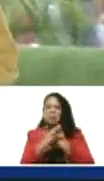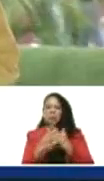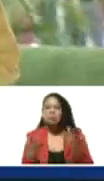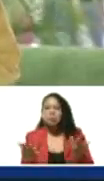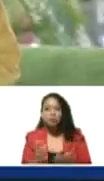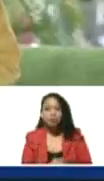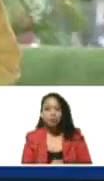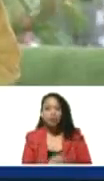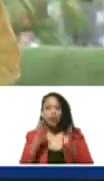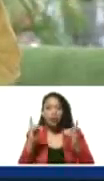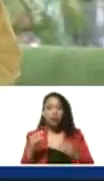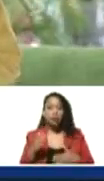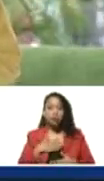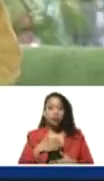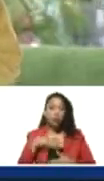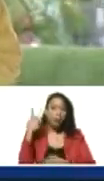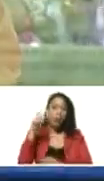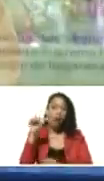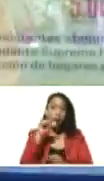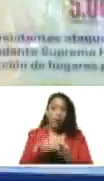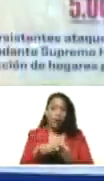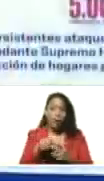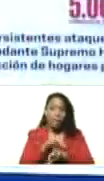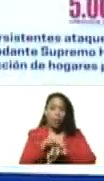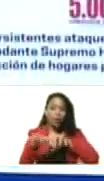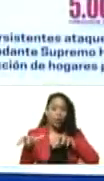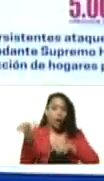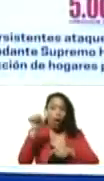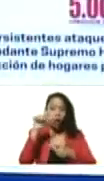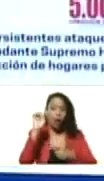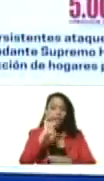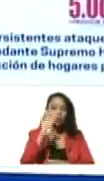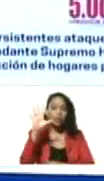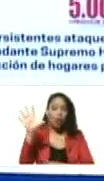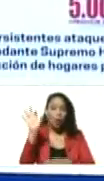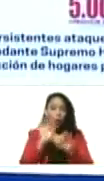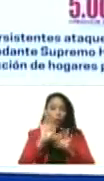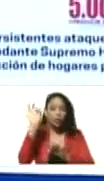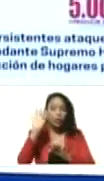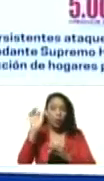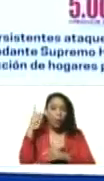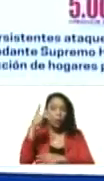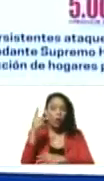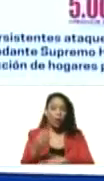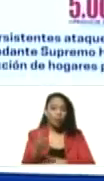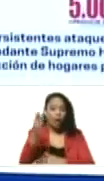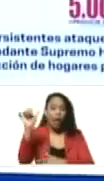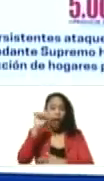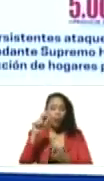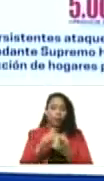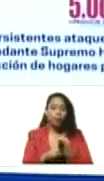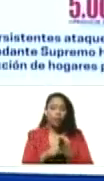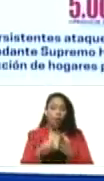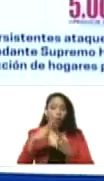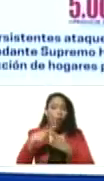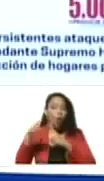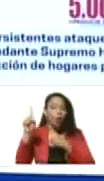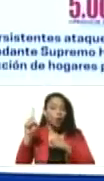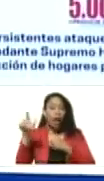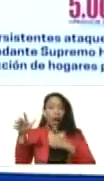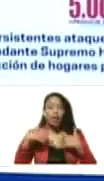son sus prioridades. Mira, mi parroquia es el agua, la mayoría, casi el 45% de las parroquias priorizaron el agua, otras priorizaron